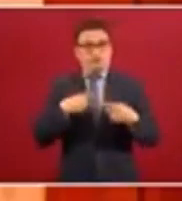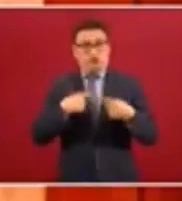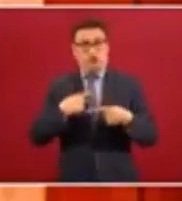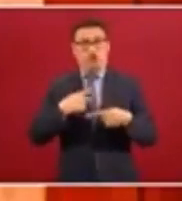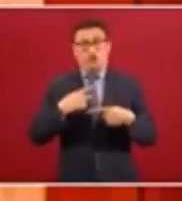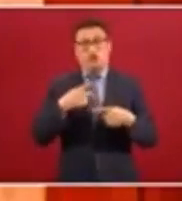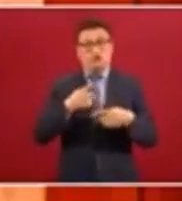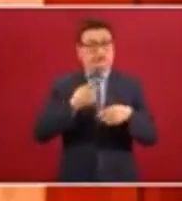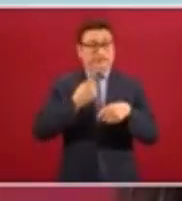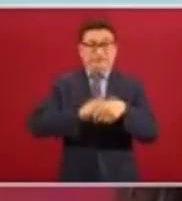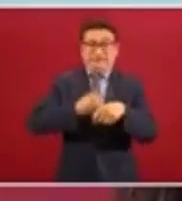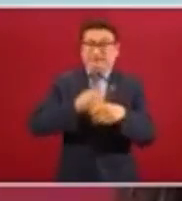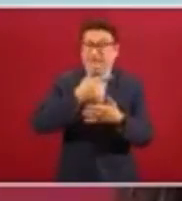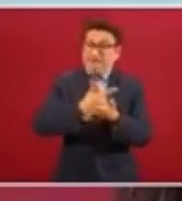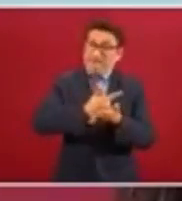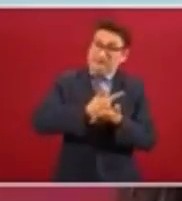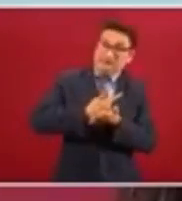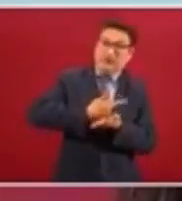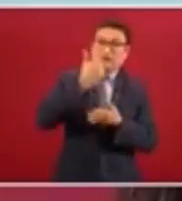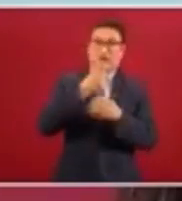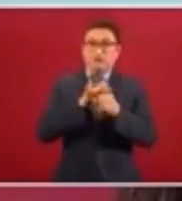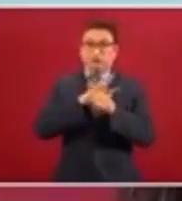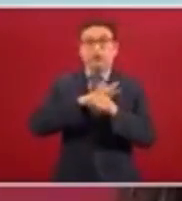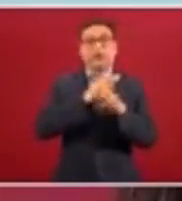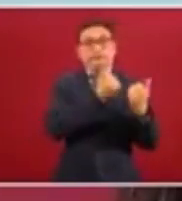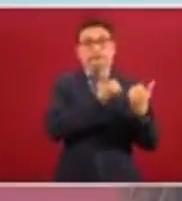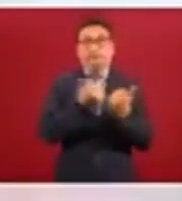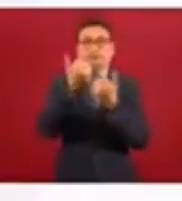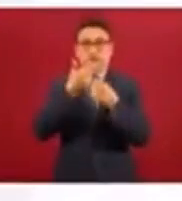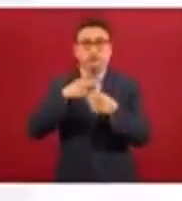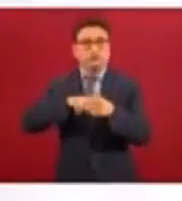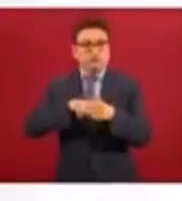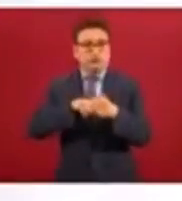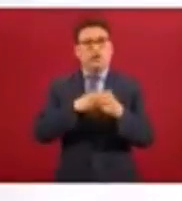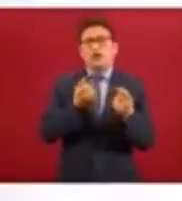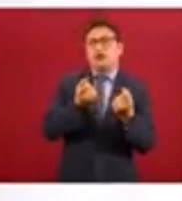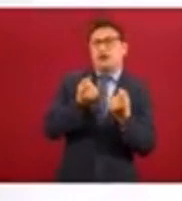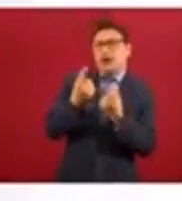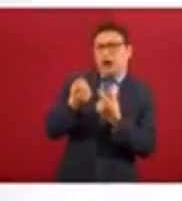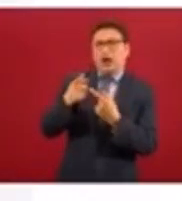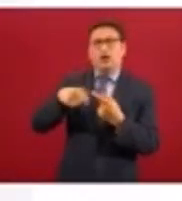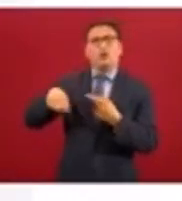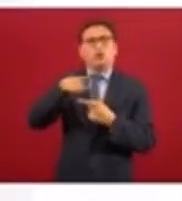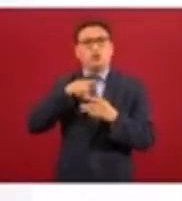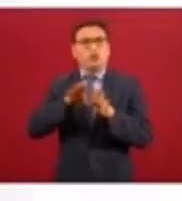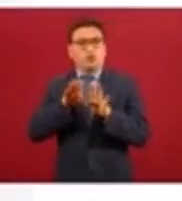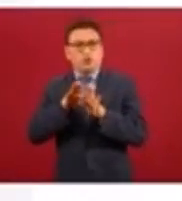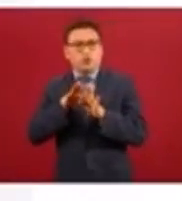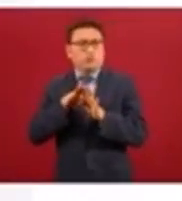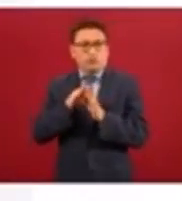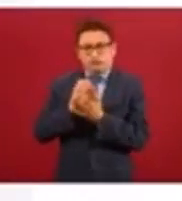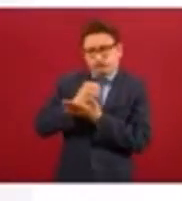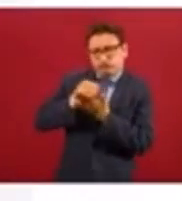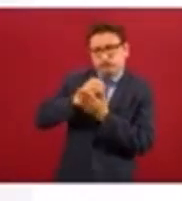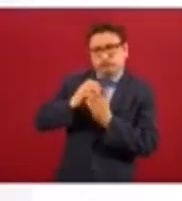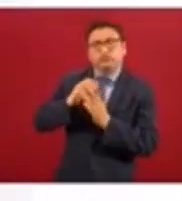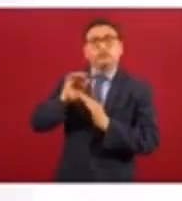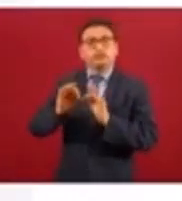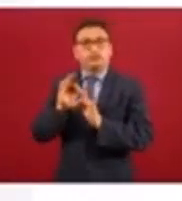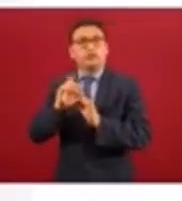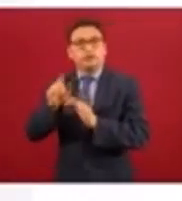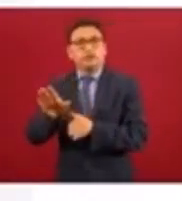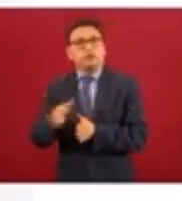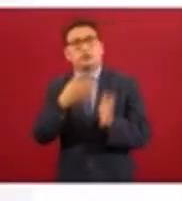suficiente gravedad de la enfermedad para necesitar hospitalizarse, y aquellas que se han tratado en forma ambulatoria, de hecho se han ido a casa